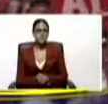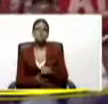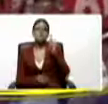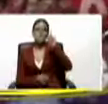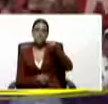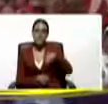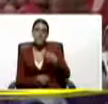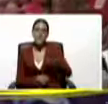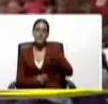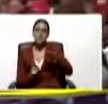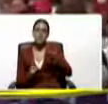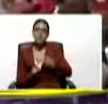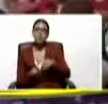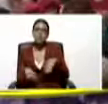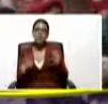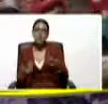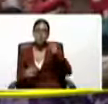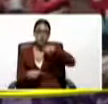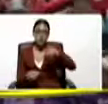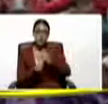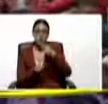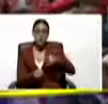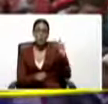También me es importante aquí en Guatire,